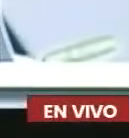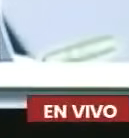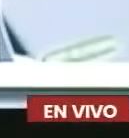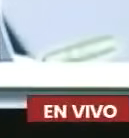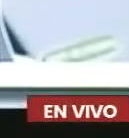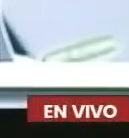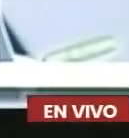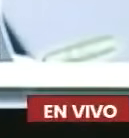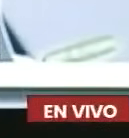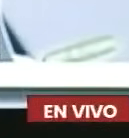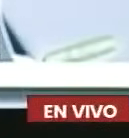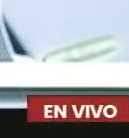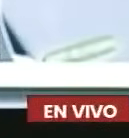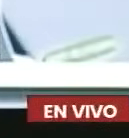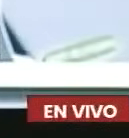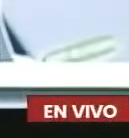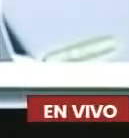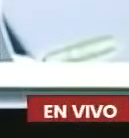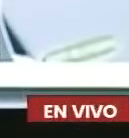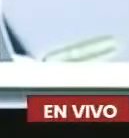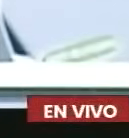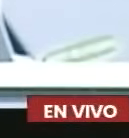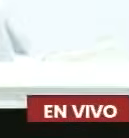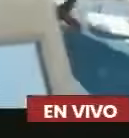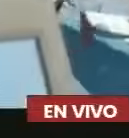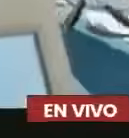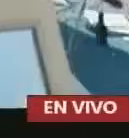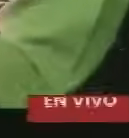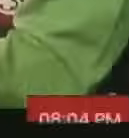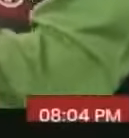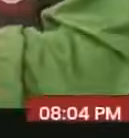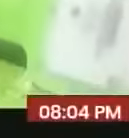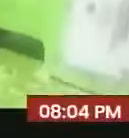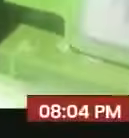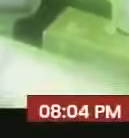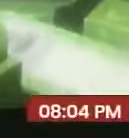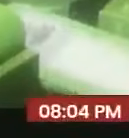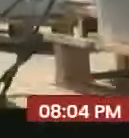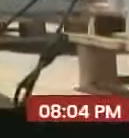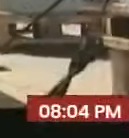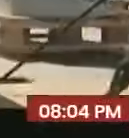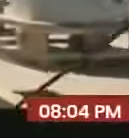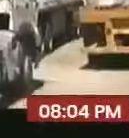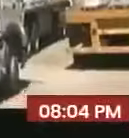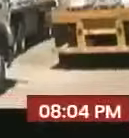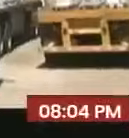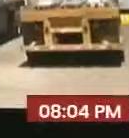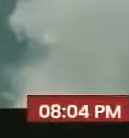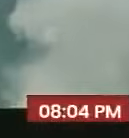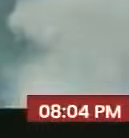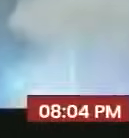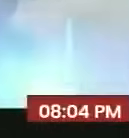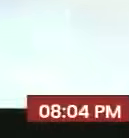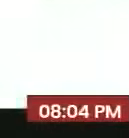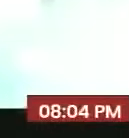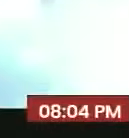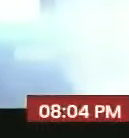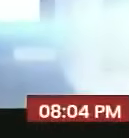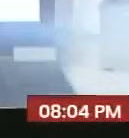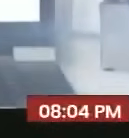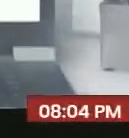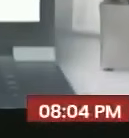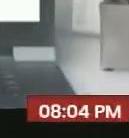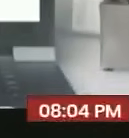1x10 del buen gobierno. ¡Vamos con el pueblo unido jamás será